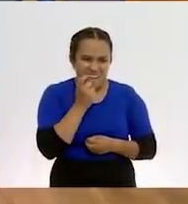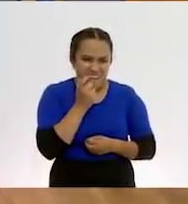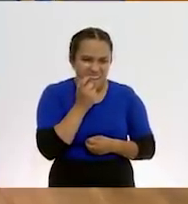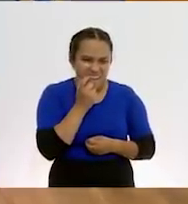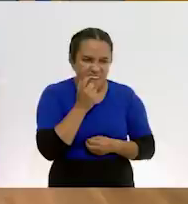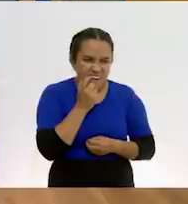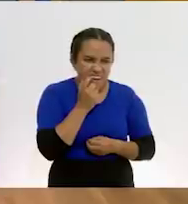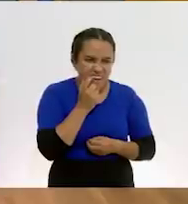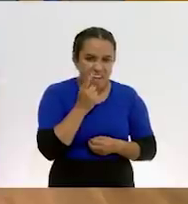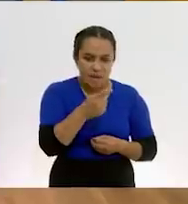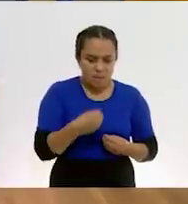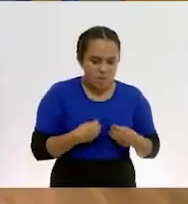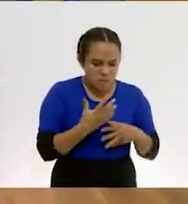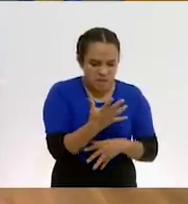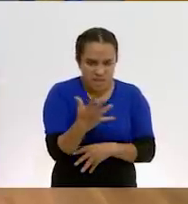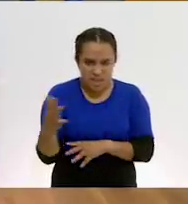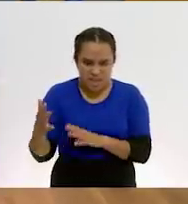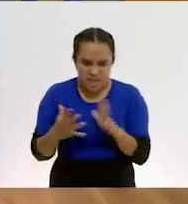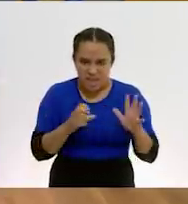Vive en la selva.